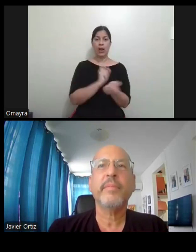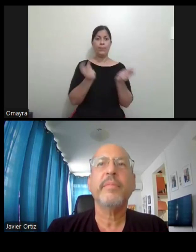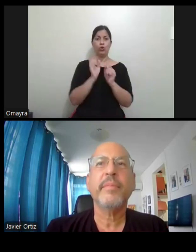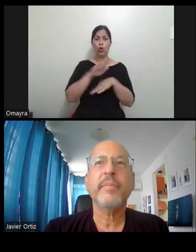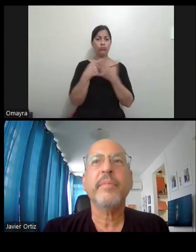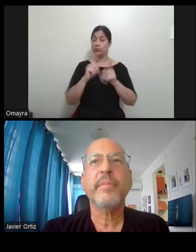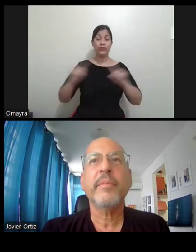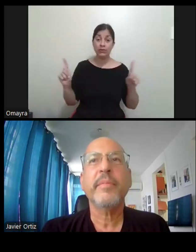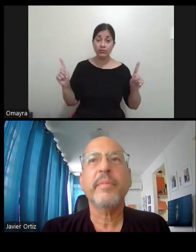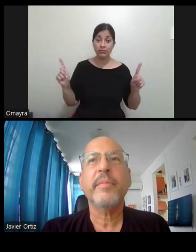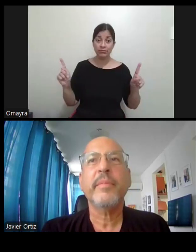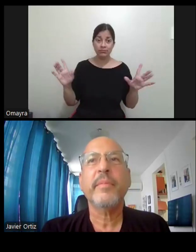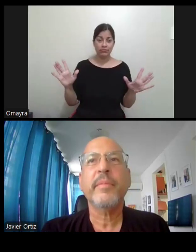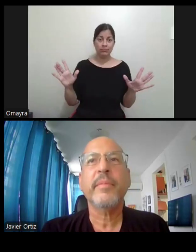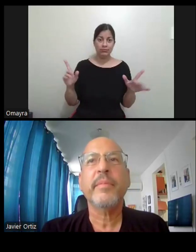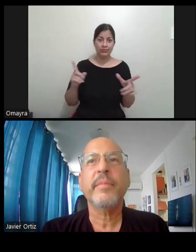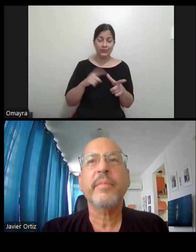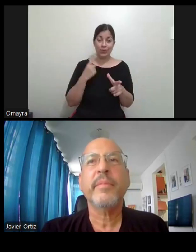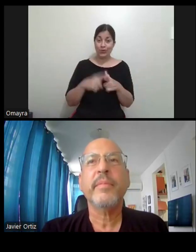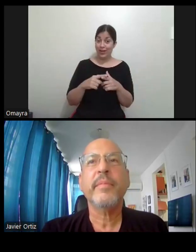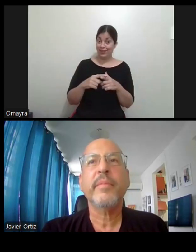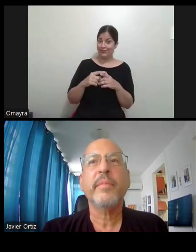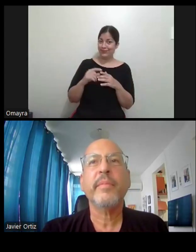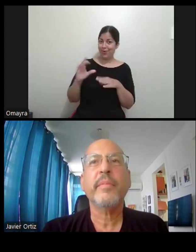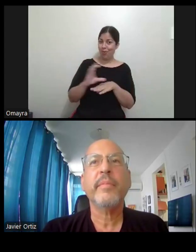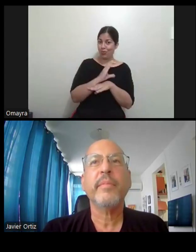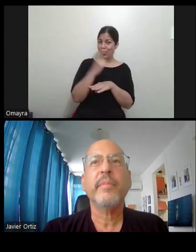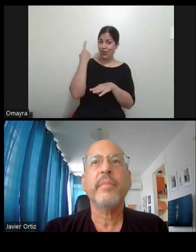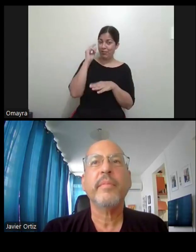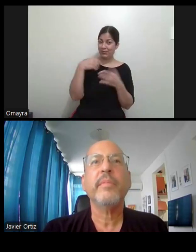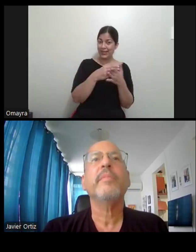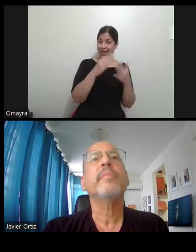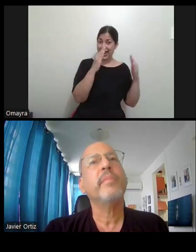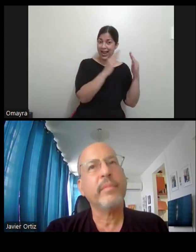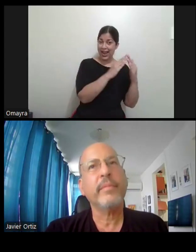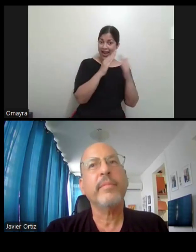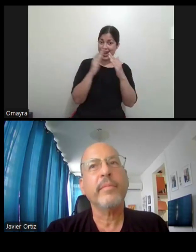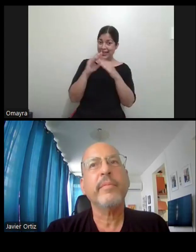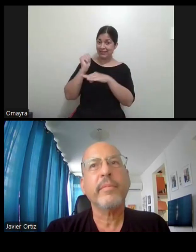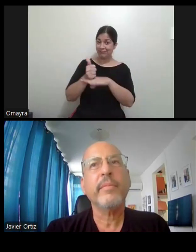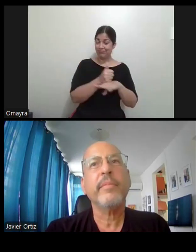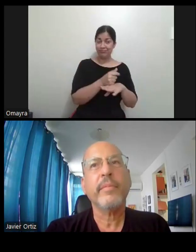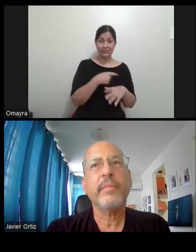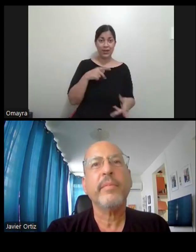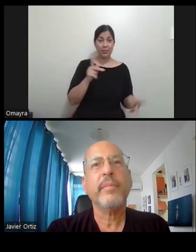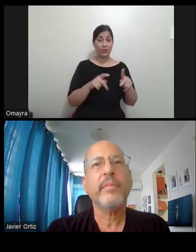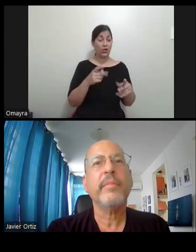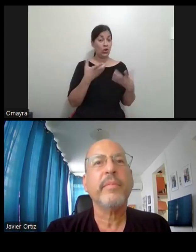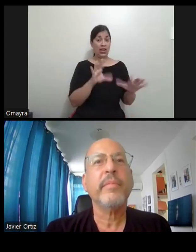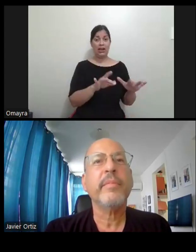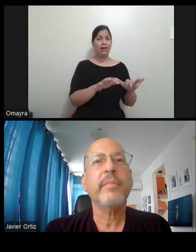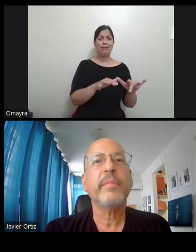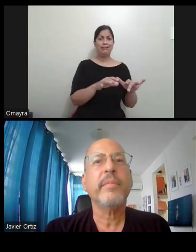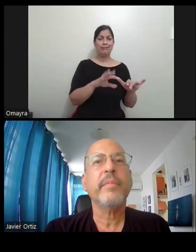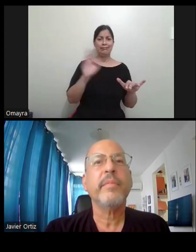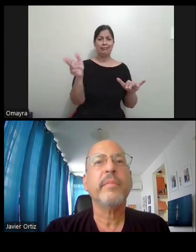todo, y cuando llegó la computadora para uso doméstico también, sí, había gente que no quería soltar la maquinilla y eso no,